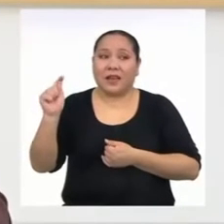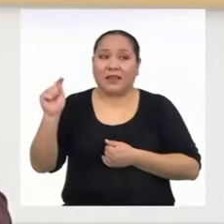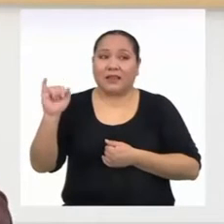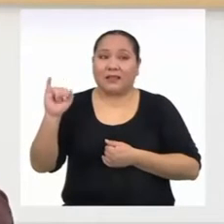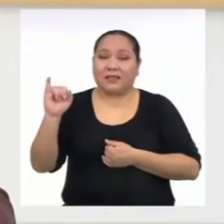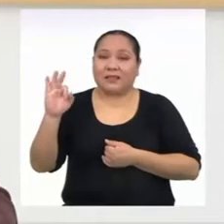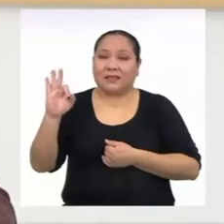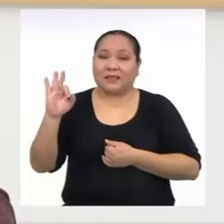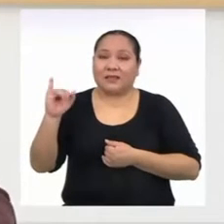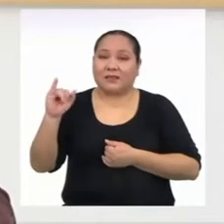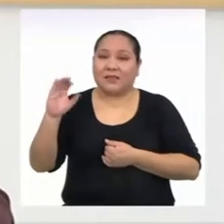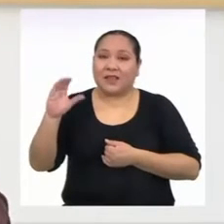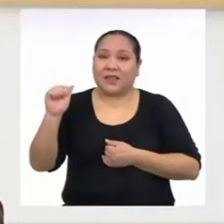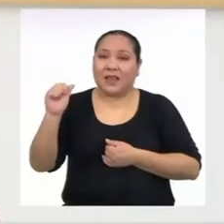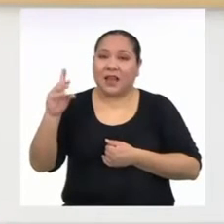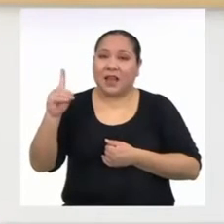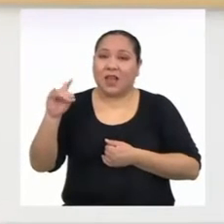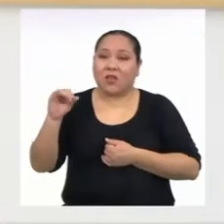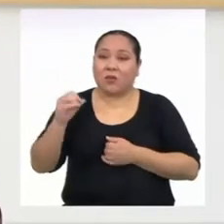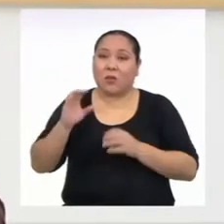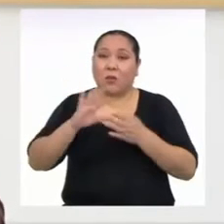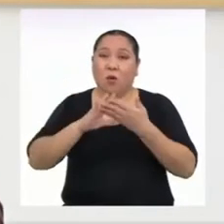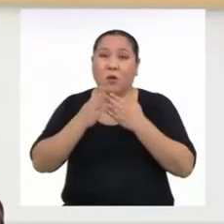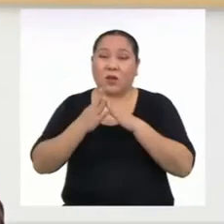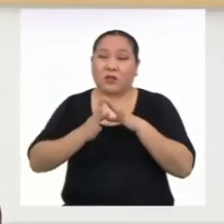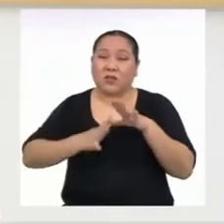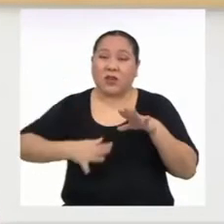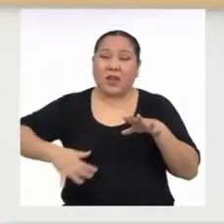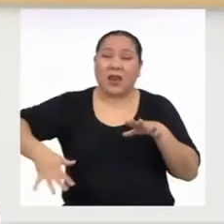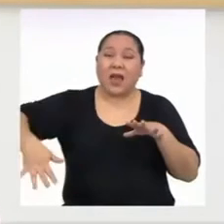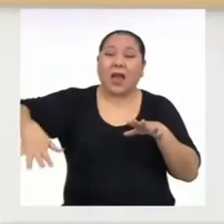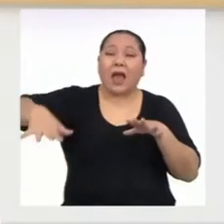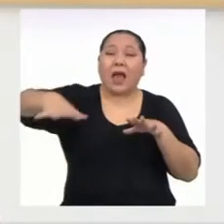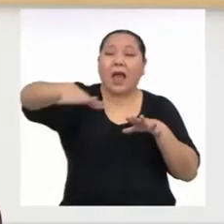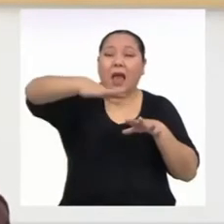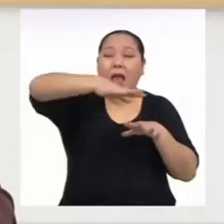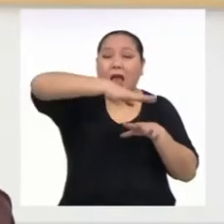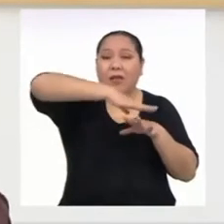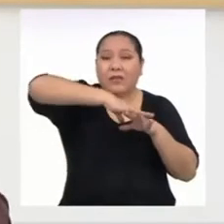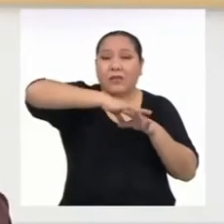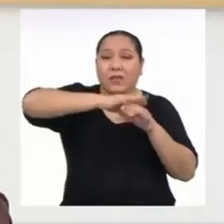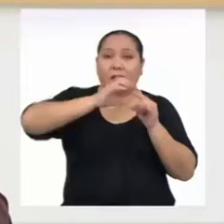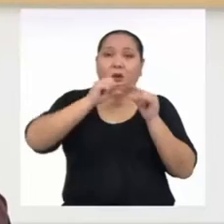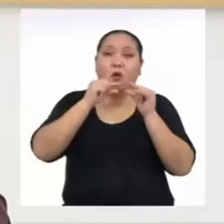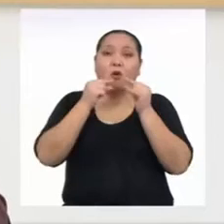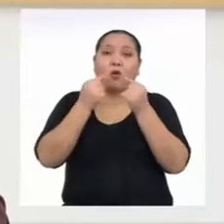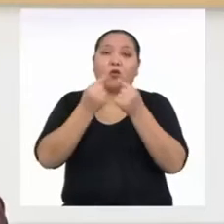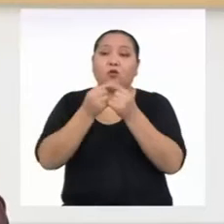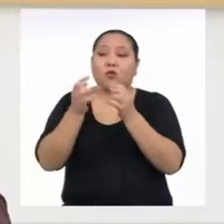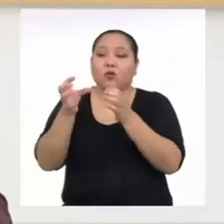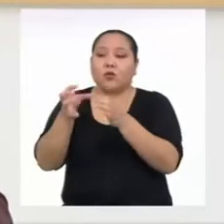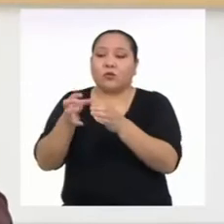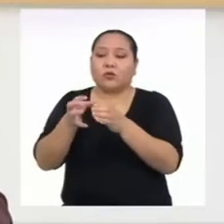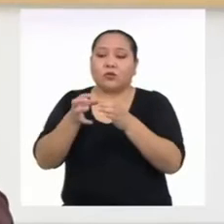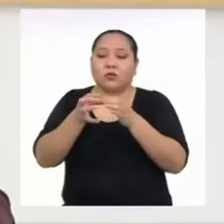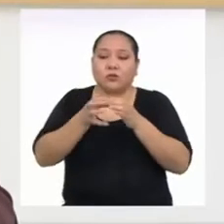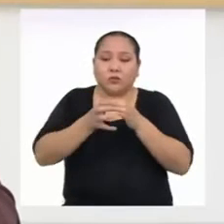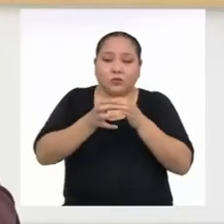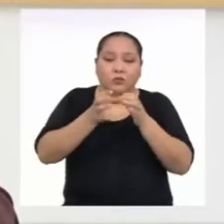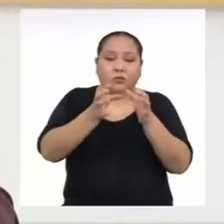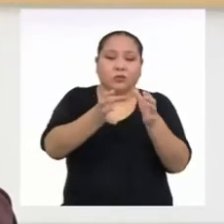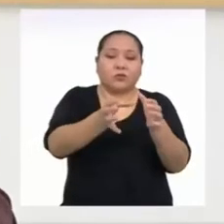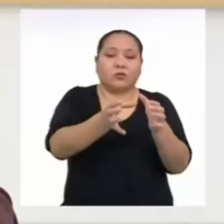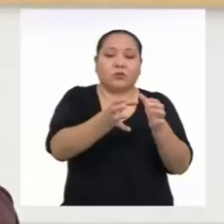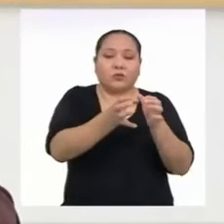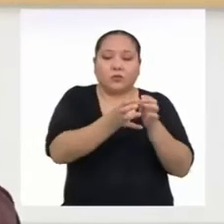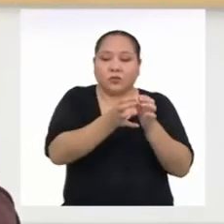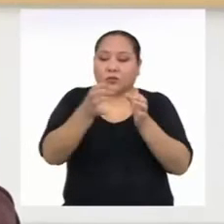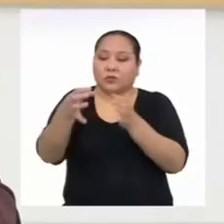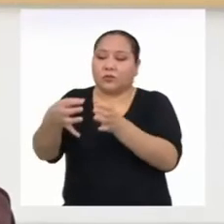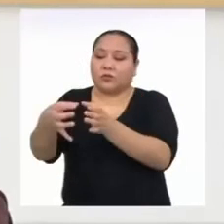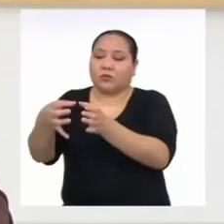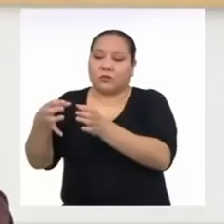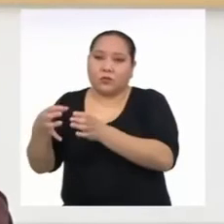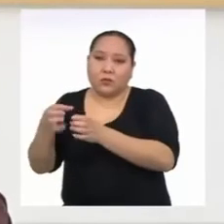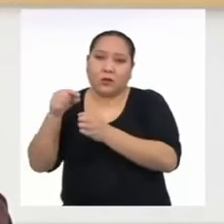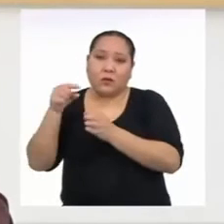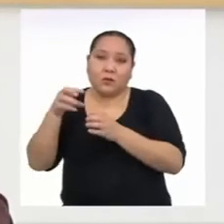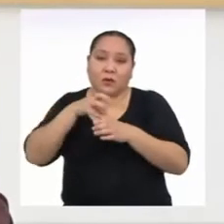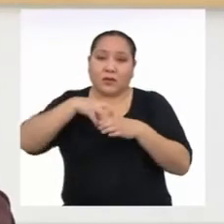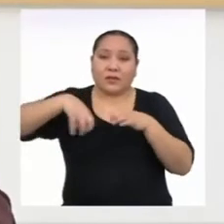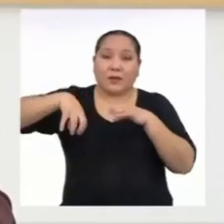una población grande se divide en grupos más pequeños. Estos grupos pueden organizarse o clasificarse por